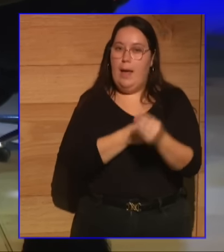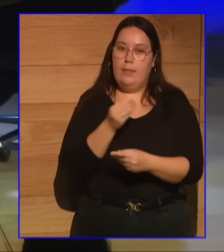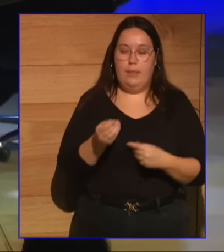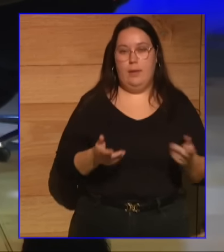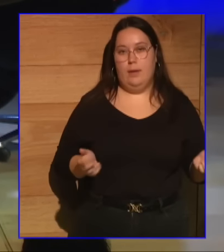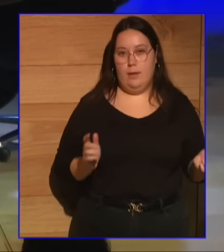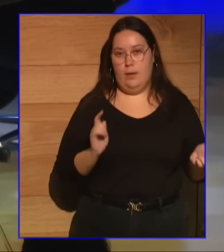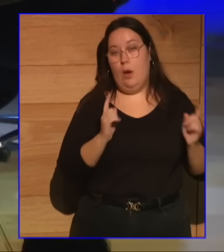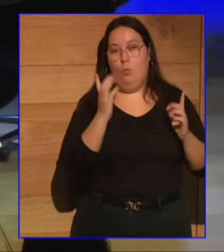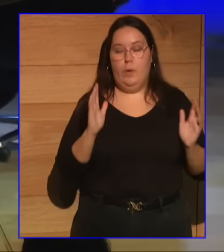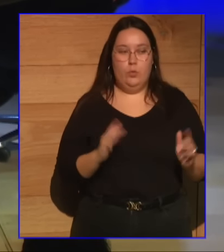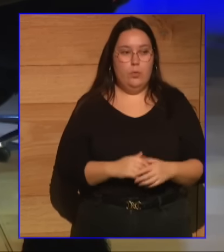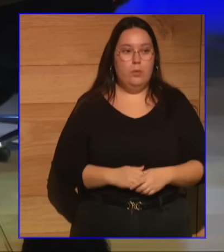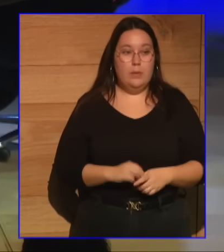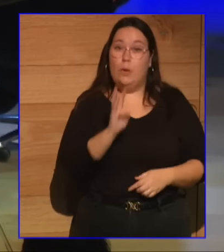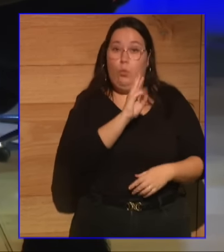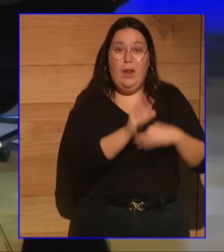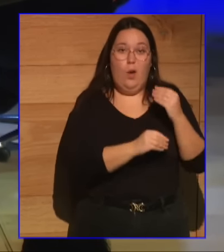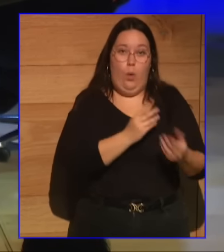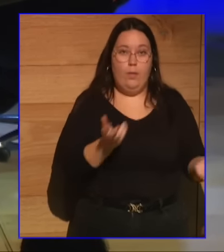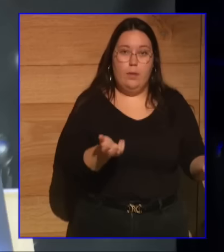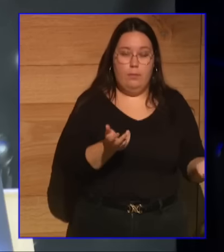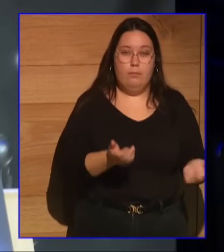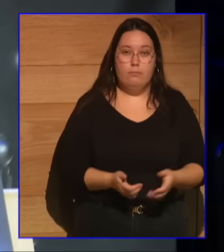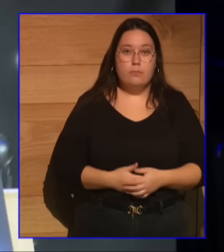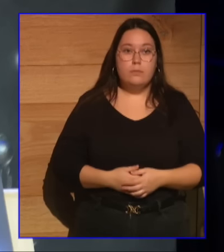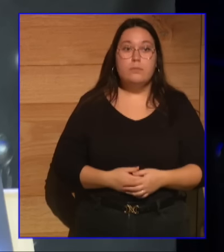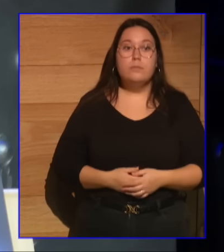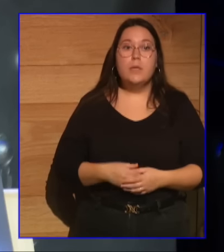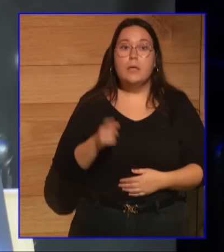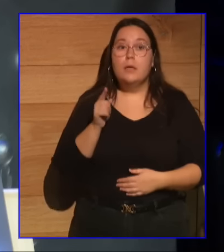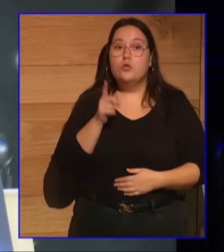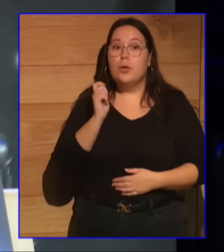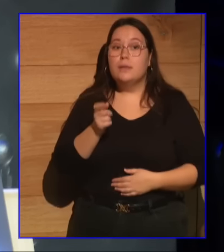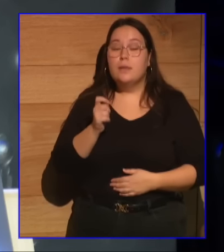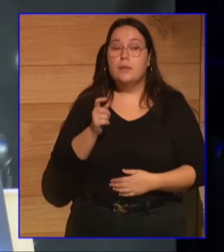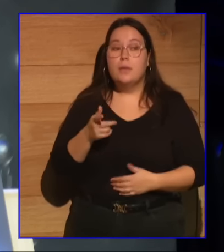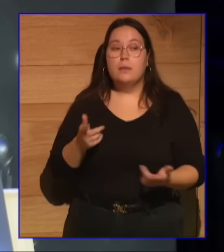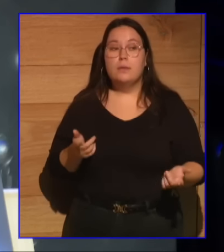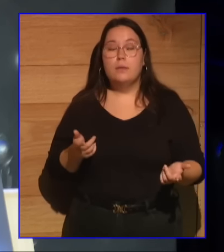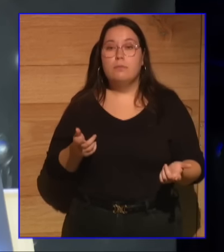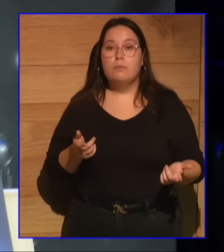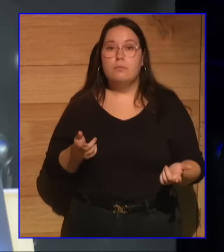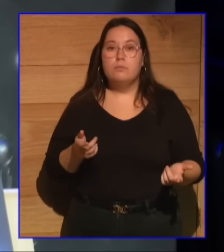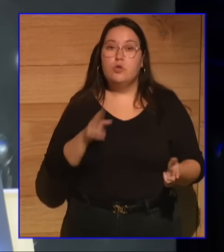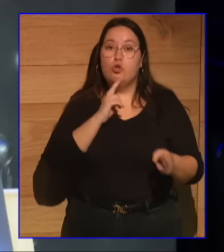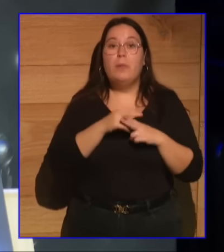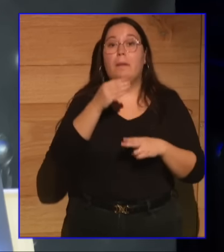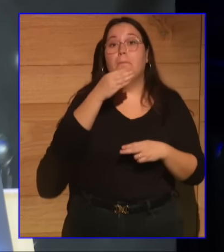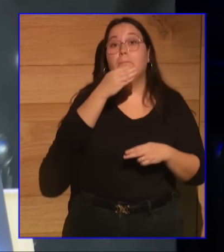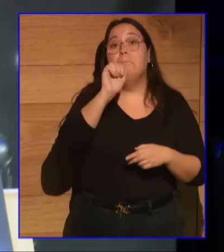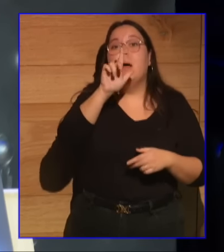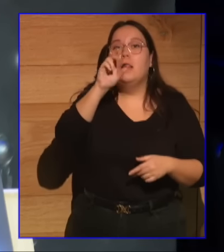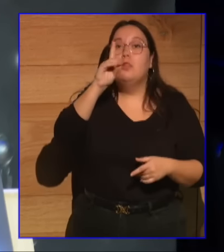en algunos momentos. Es lo que hace Williams. De hecho, eso que normalmente es un baldón, no es